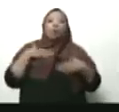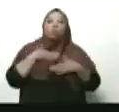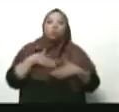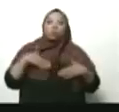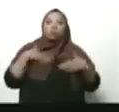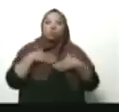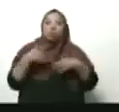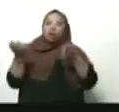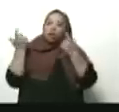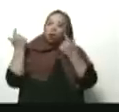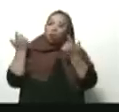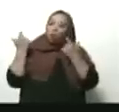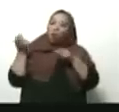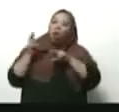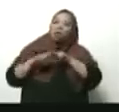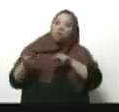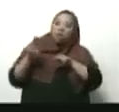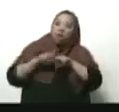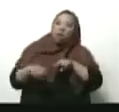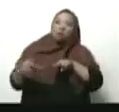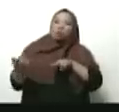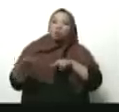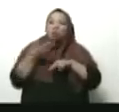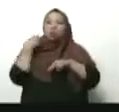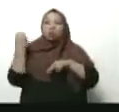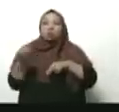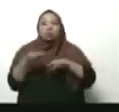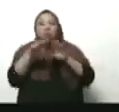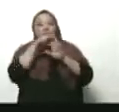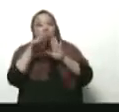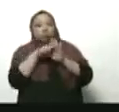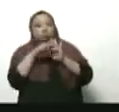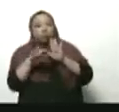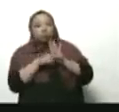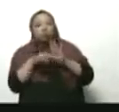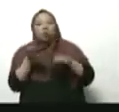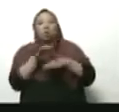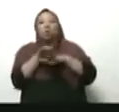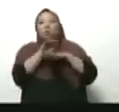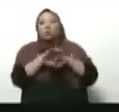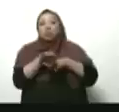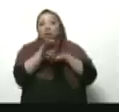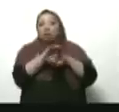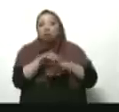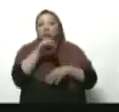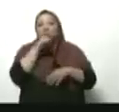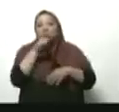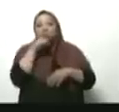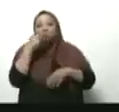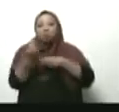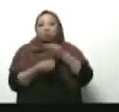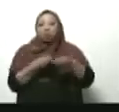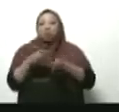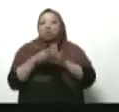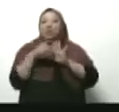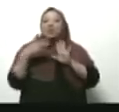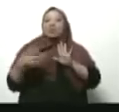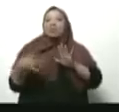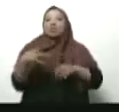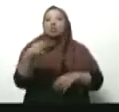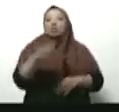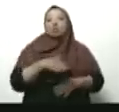enseñarle a los niños niñas y adolescentes las reglas del autocuidado informarles que tienen derecho a decir no